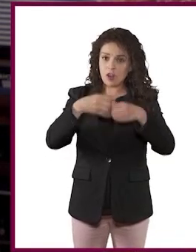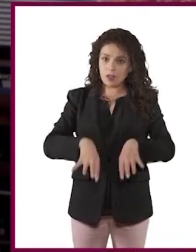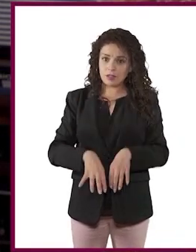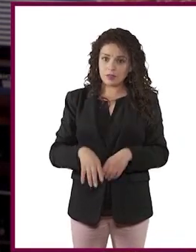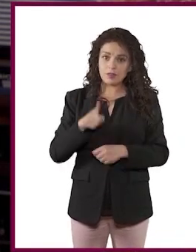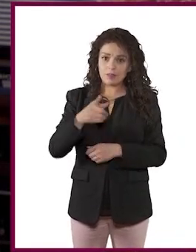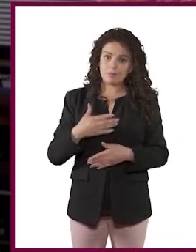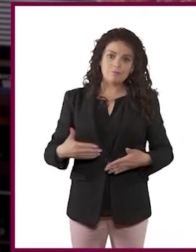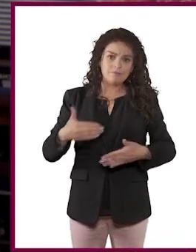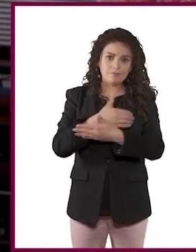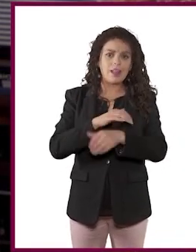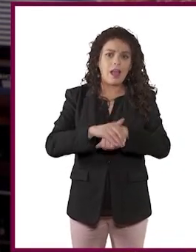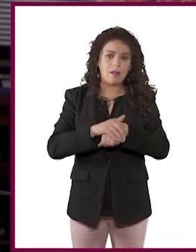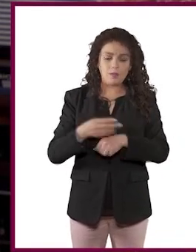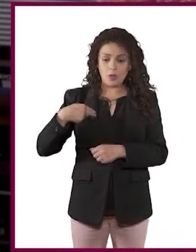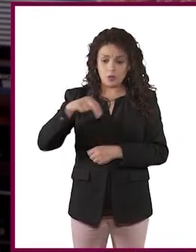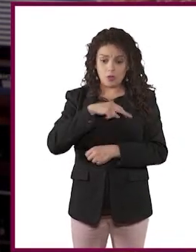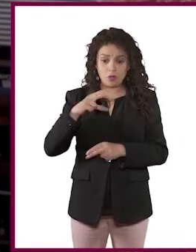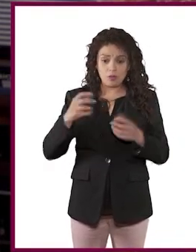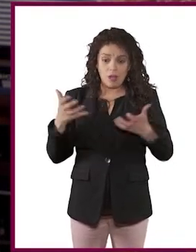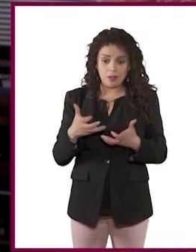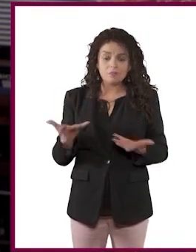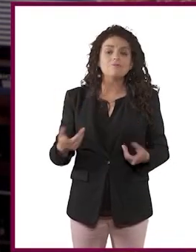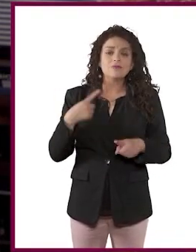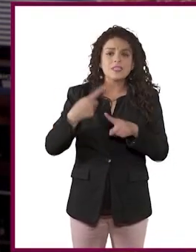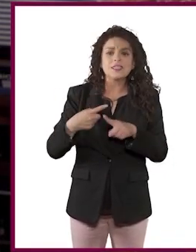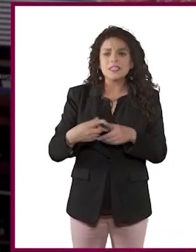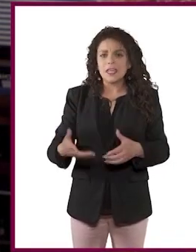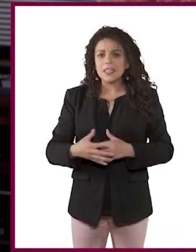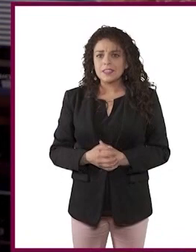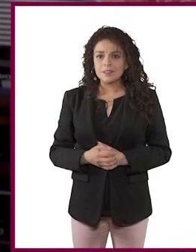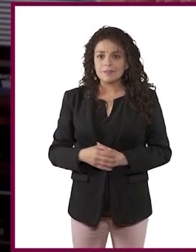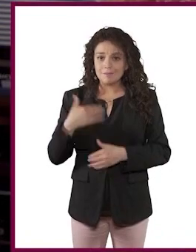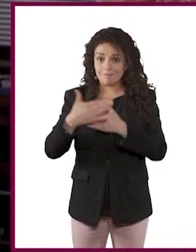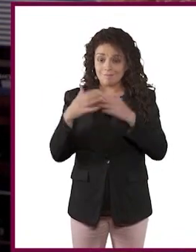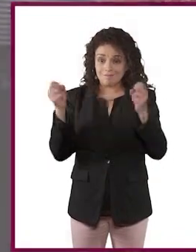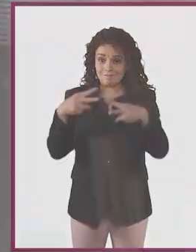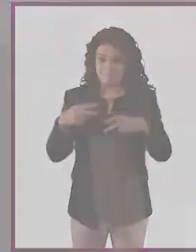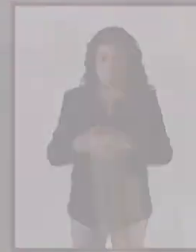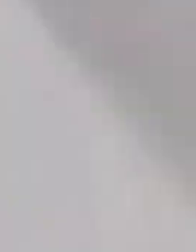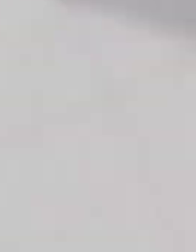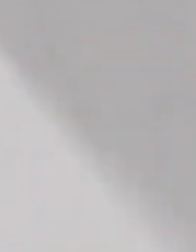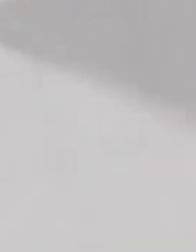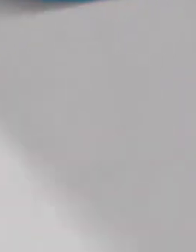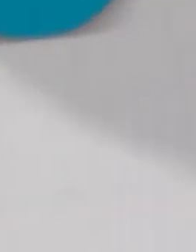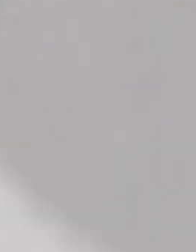amigos. Si no lo hacemos nosotros, ¿quién? Hasta la próxima.